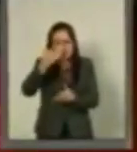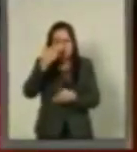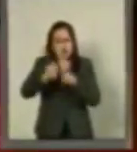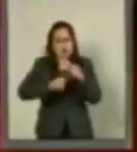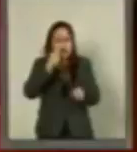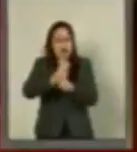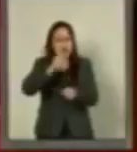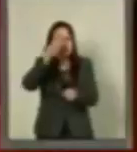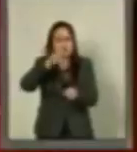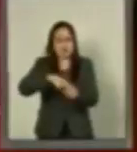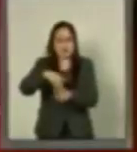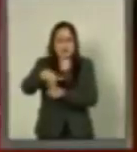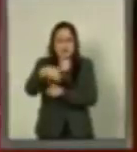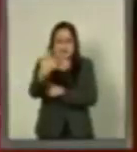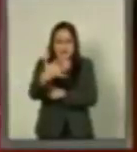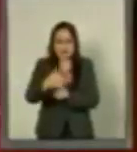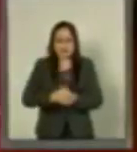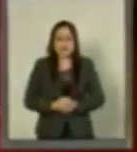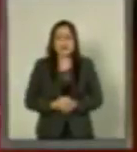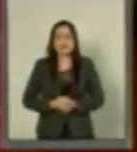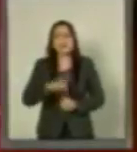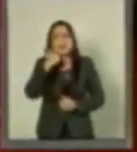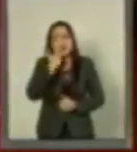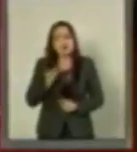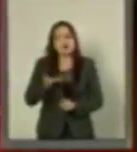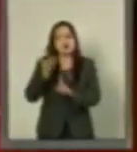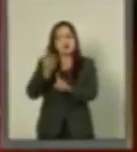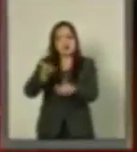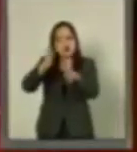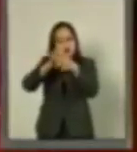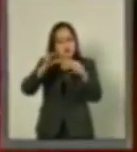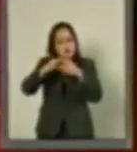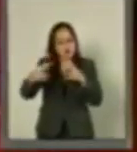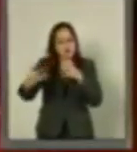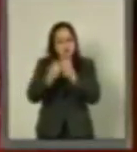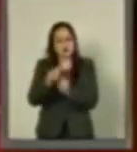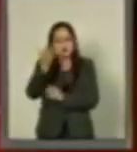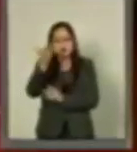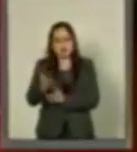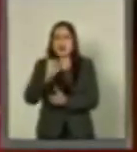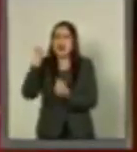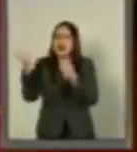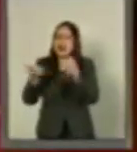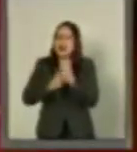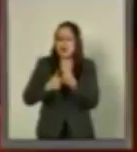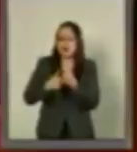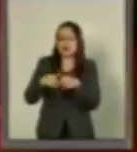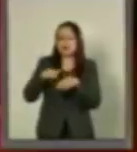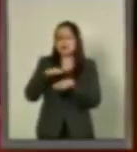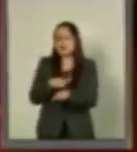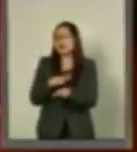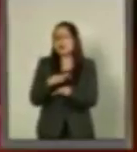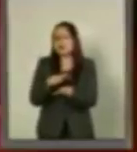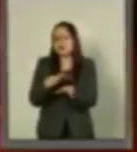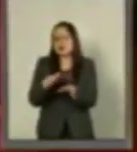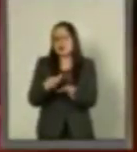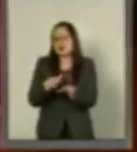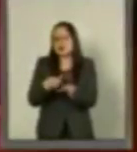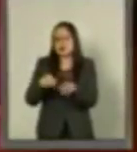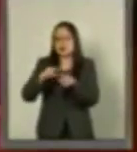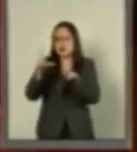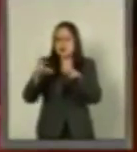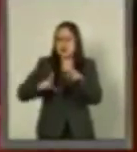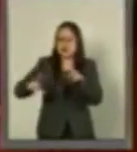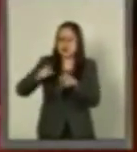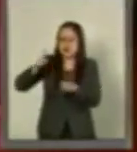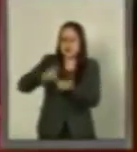2015, quisiera comentar con usted algunas cosas que en el mosaico nacional